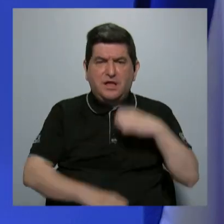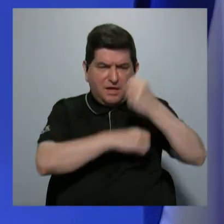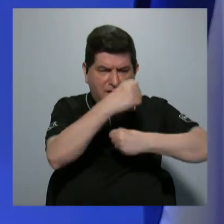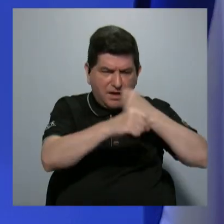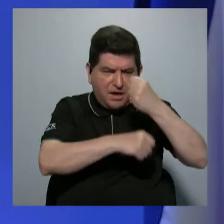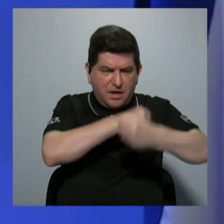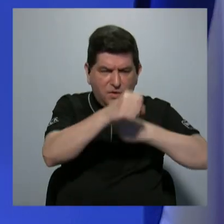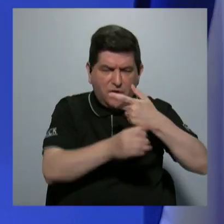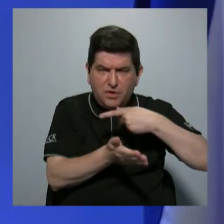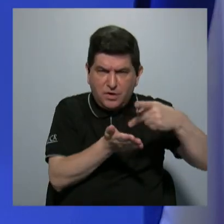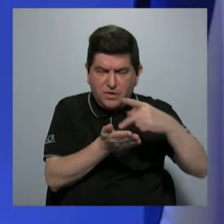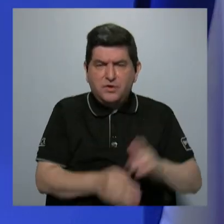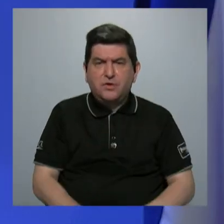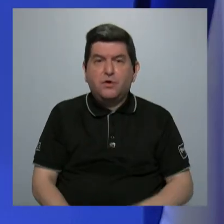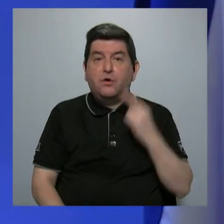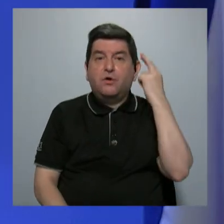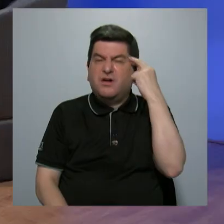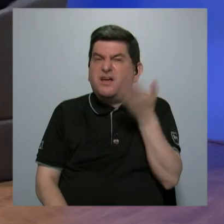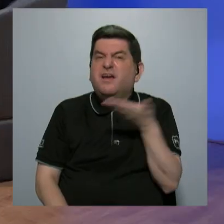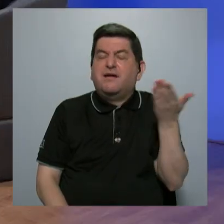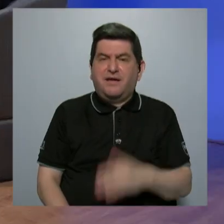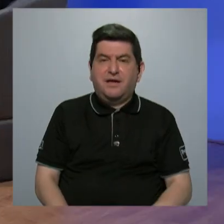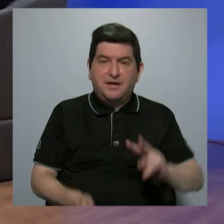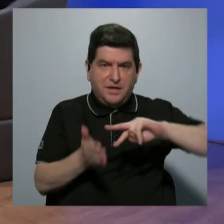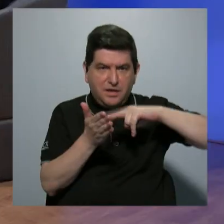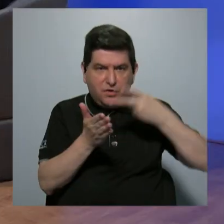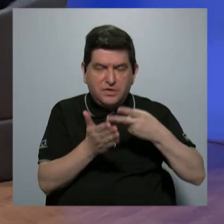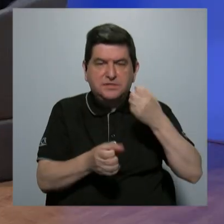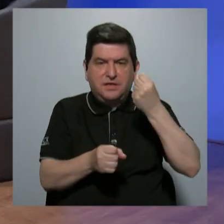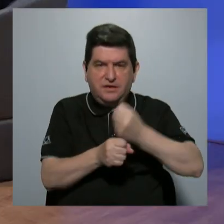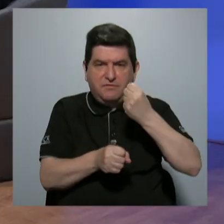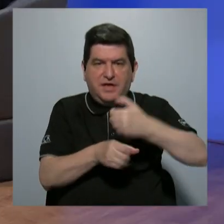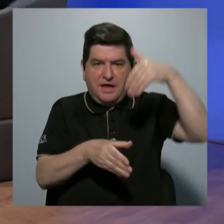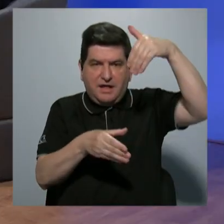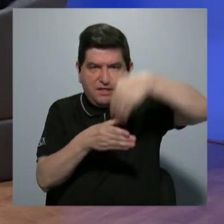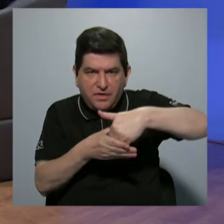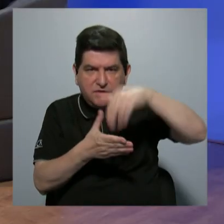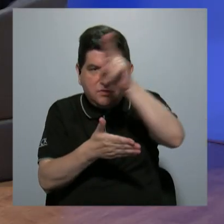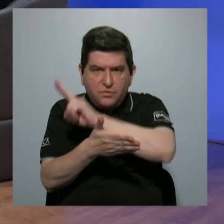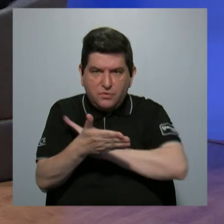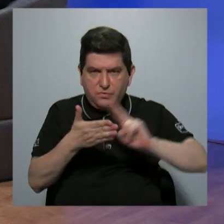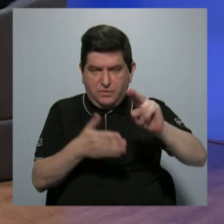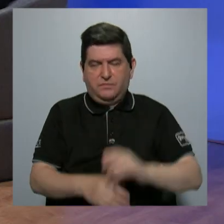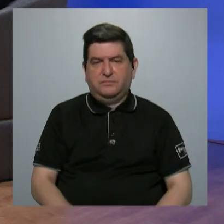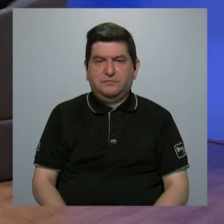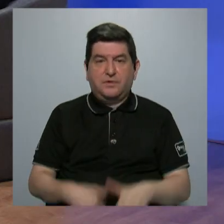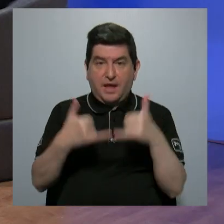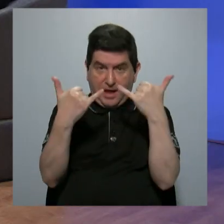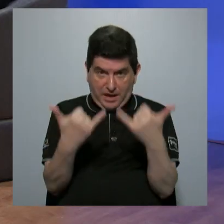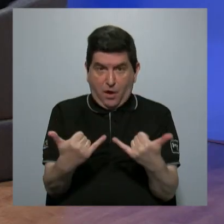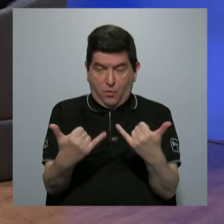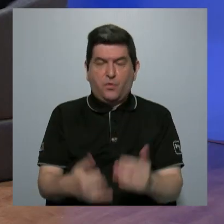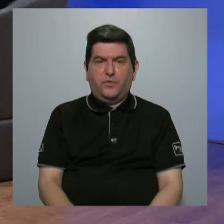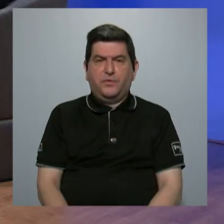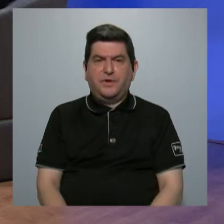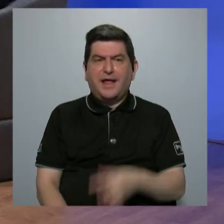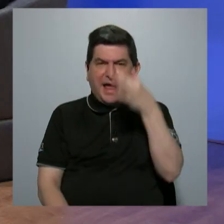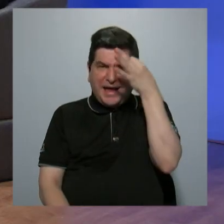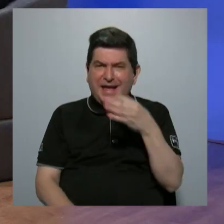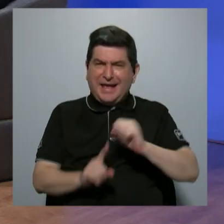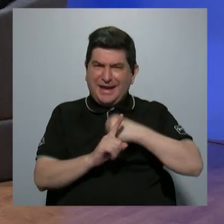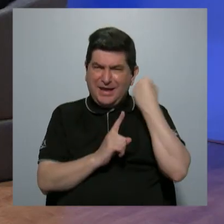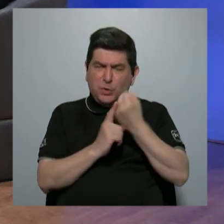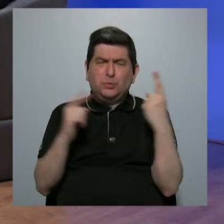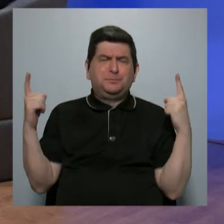una reflexión grande acerca de lo que significa trabajar en la universidad. En este momento estamos, creo, en una situación